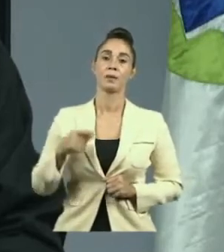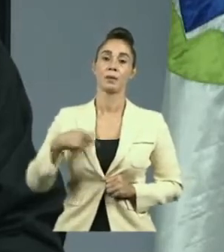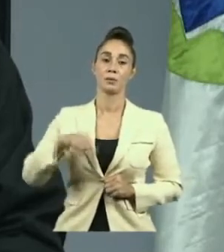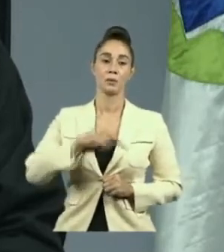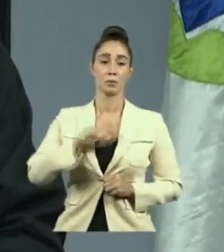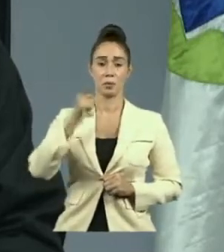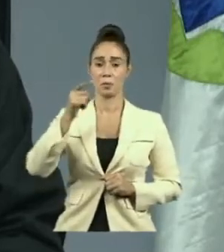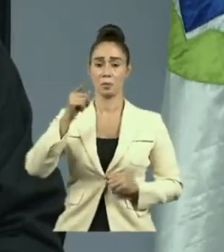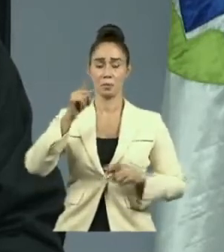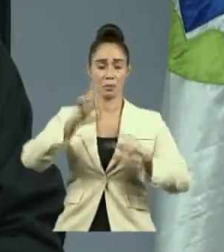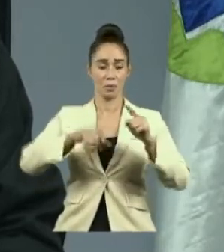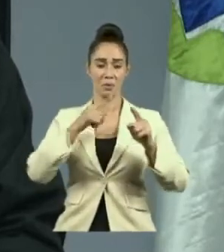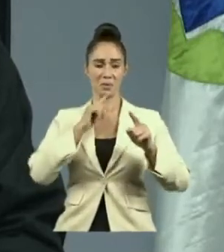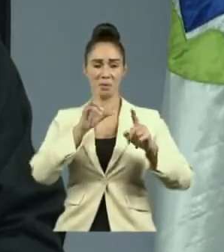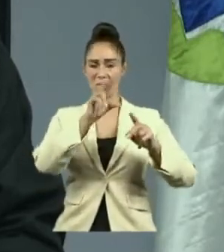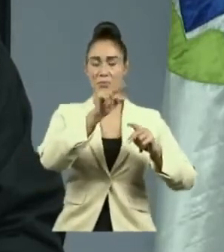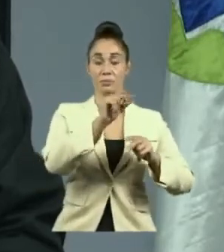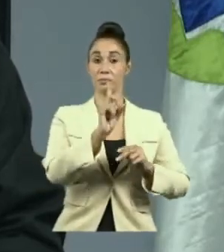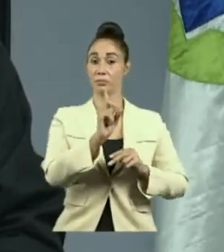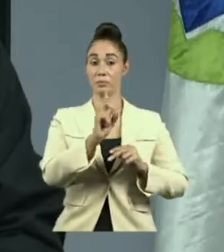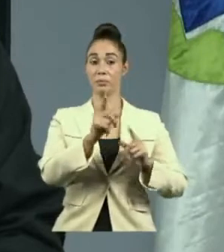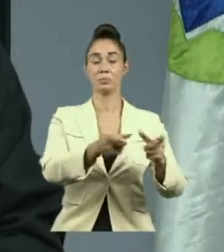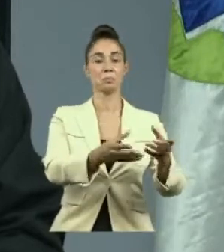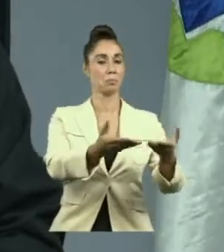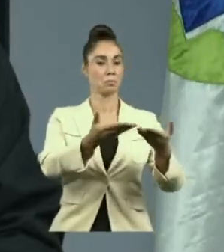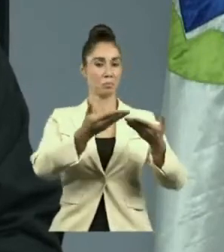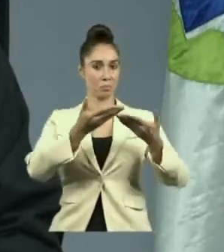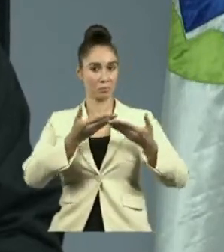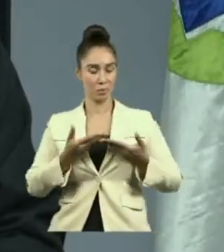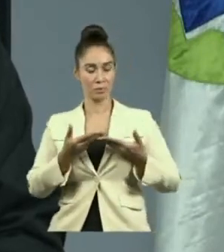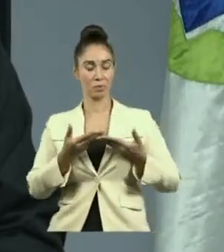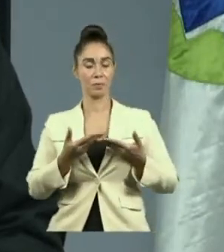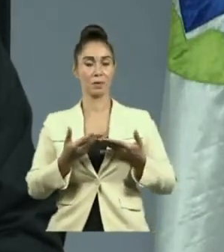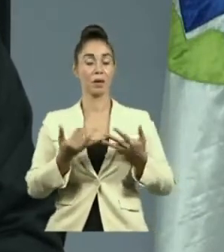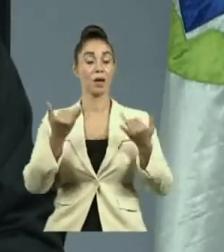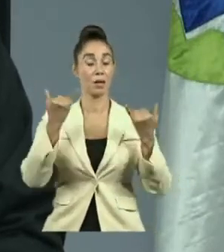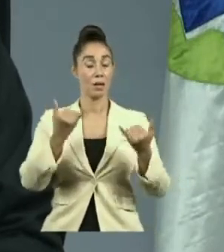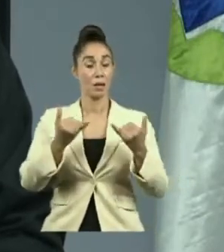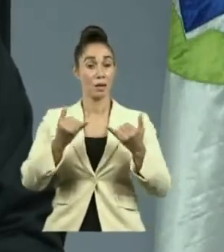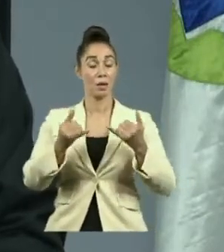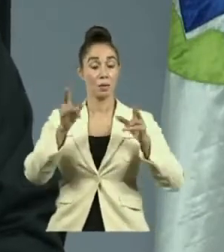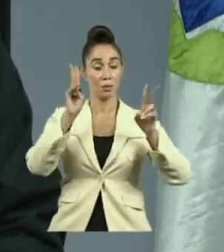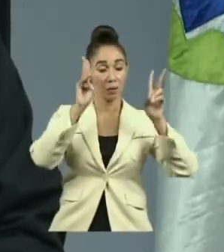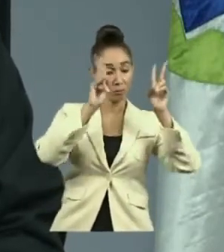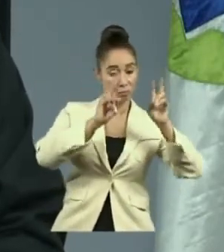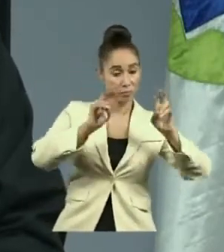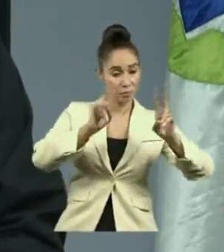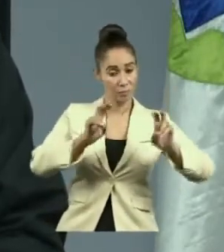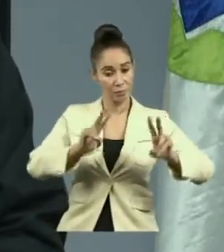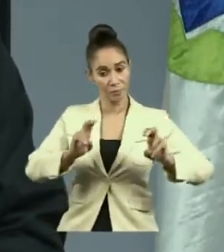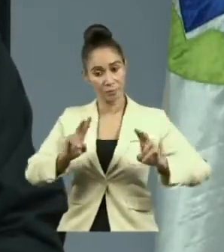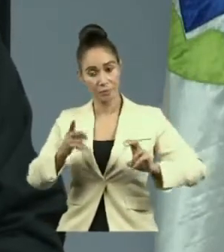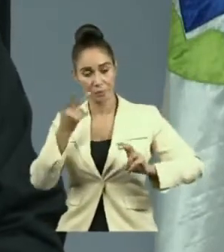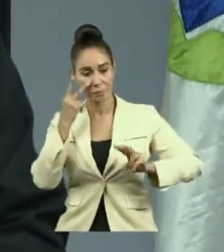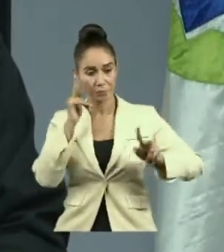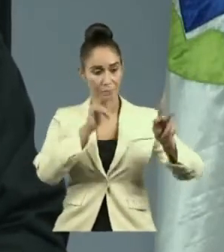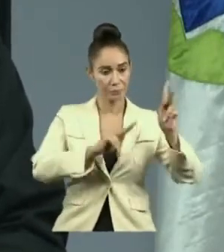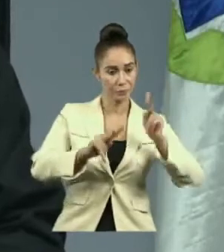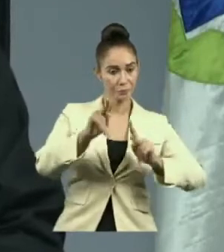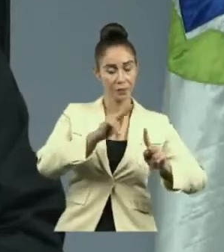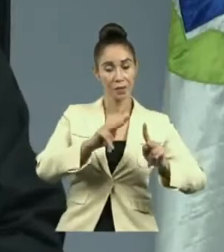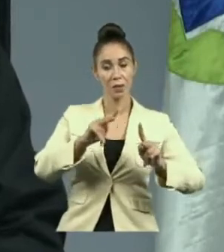rechazar la donación fue recibida y desde luego en la propia opinión pública se ha estado